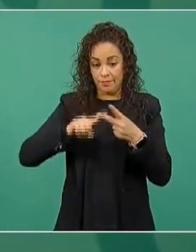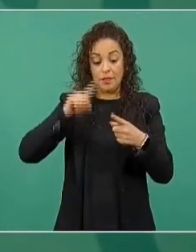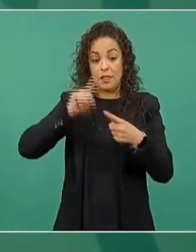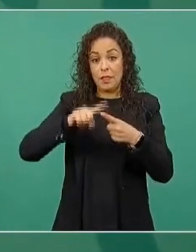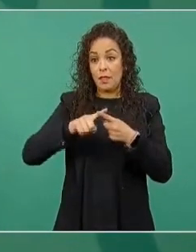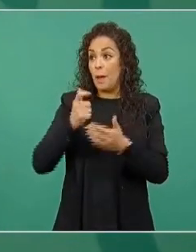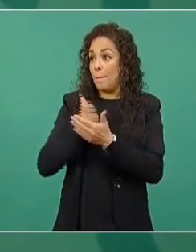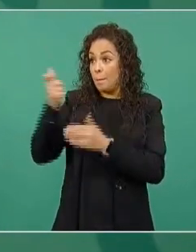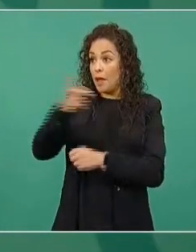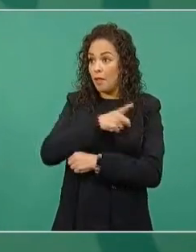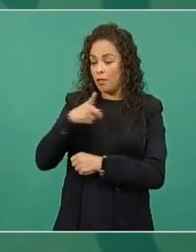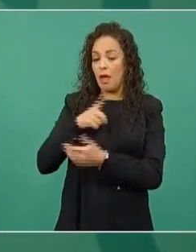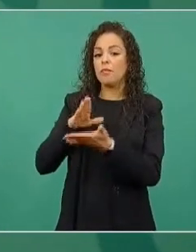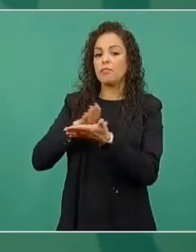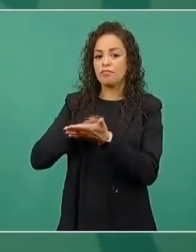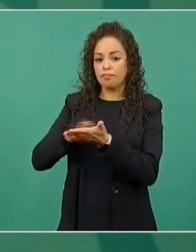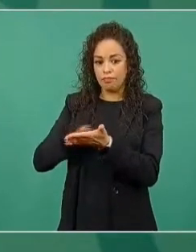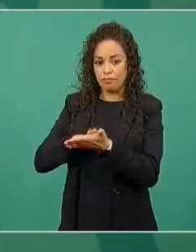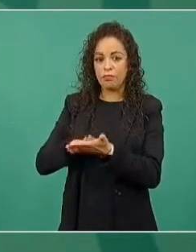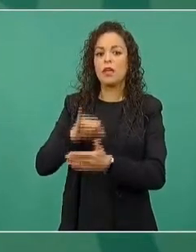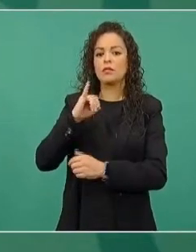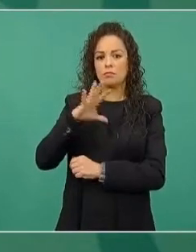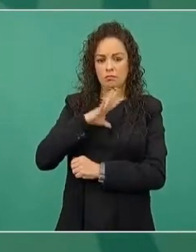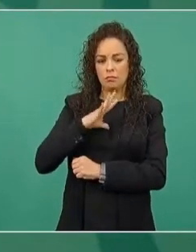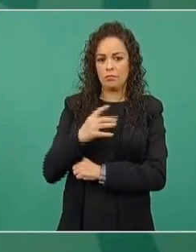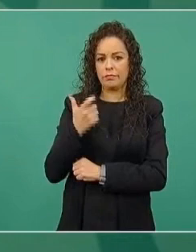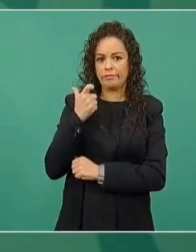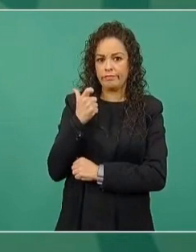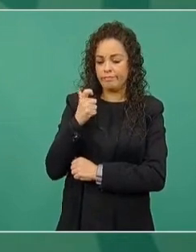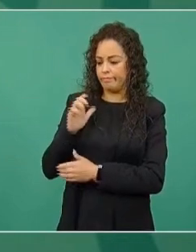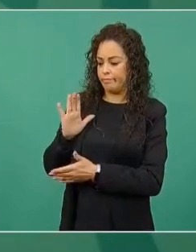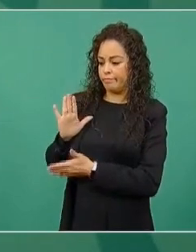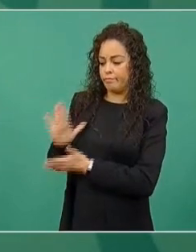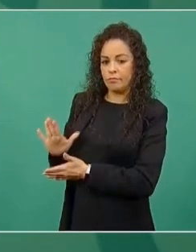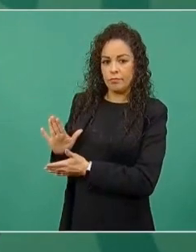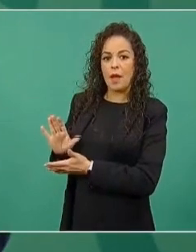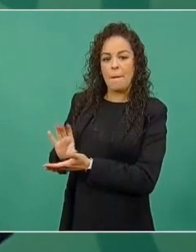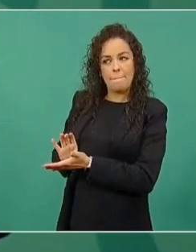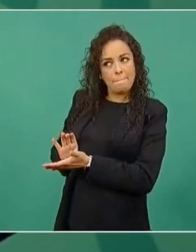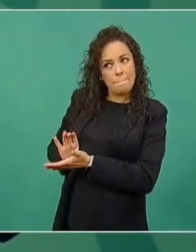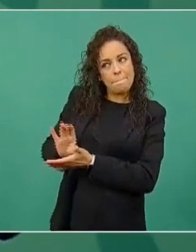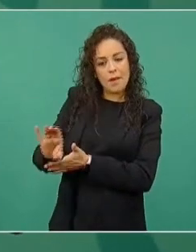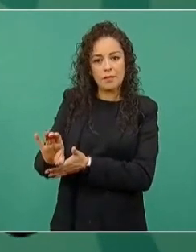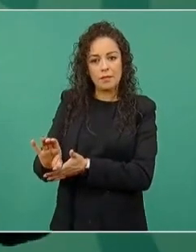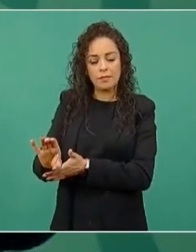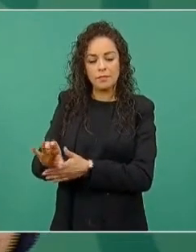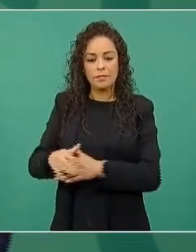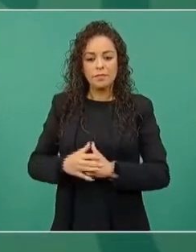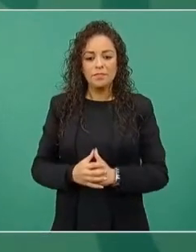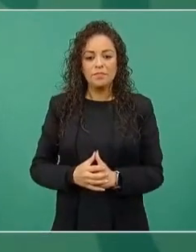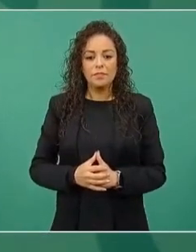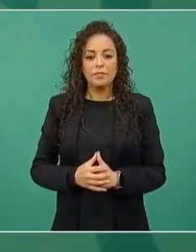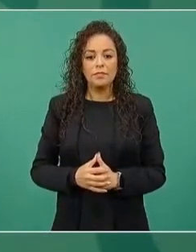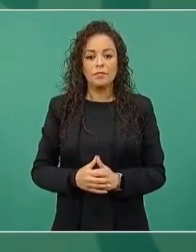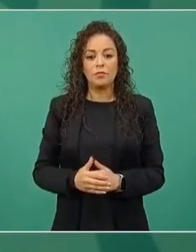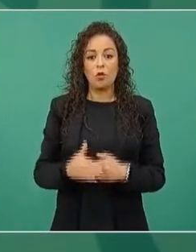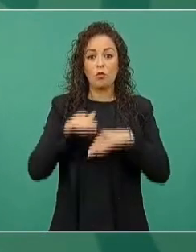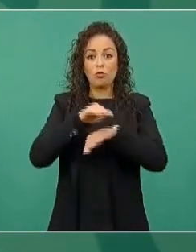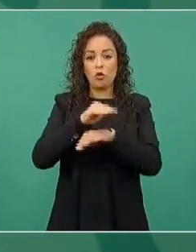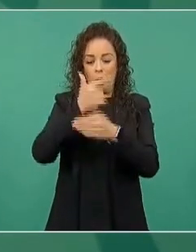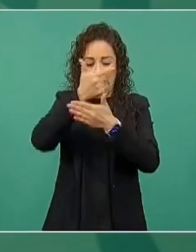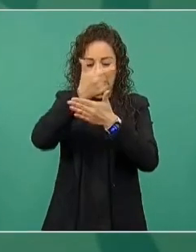los recursos para eso. Se hizo una reserva del presupuesto